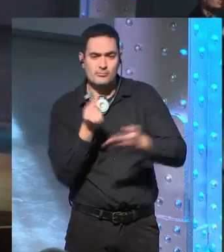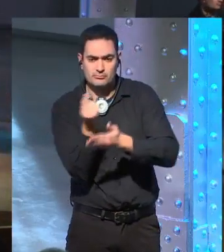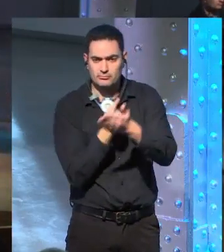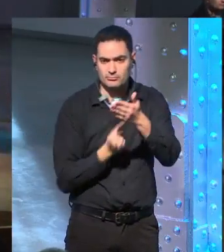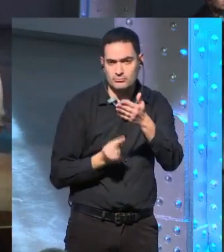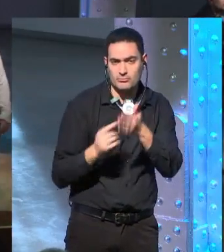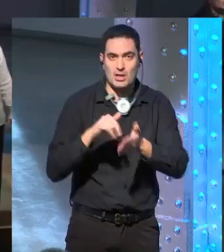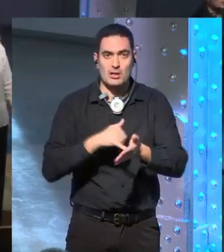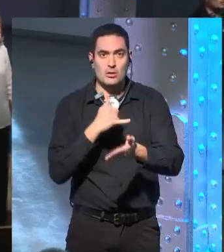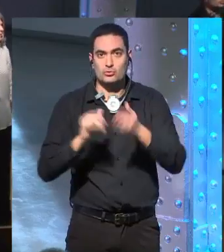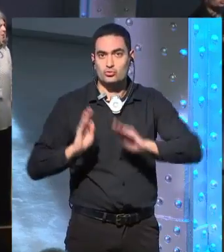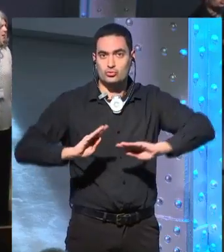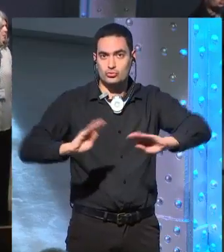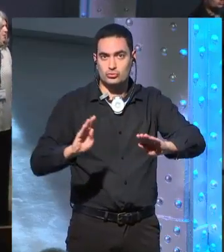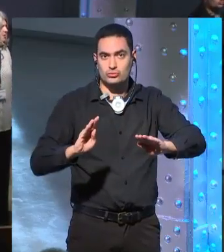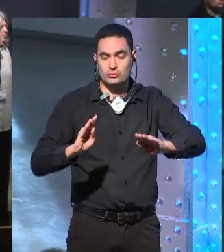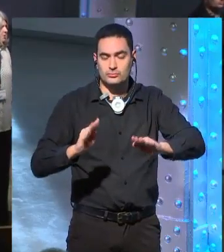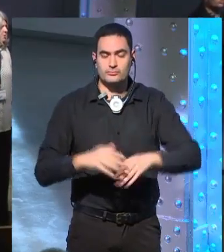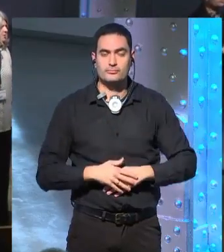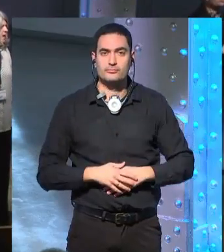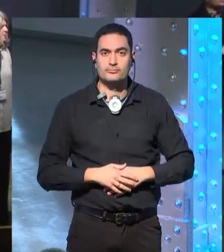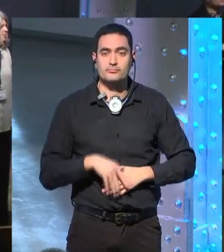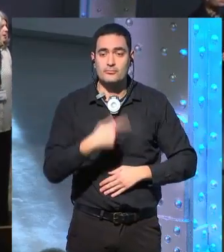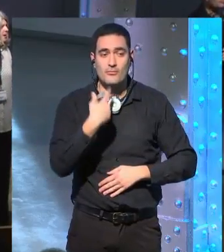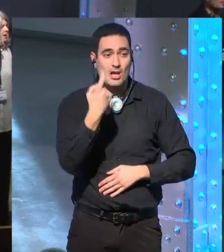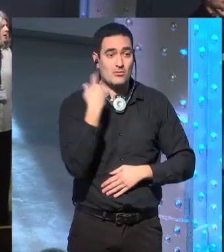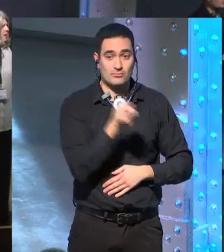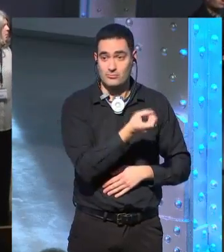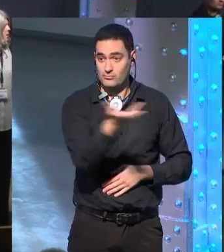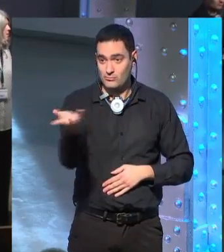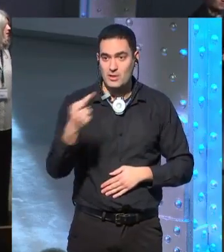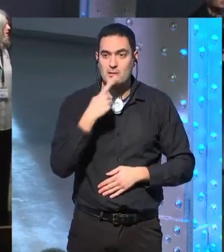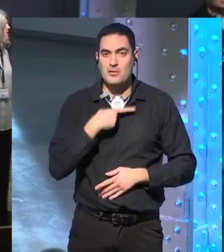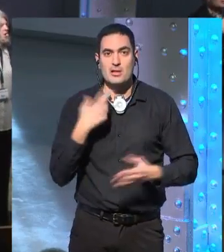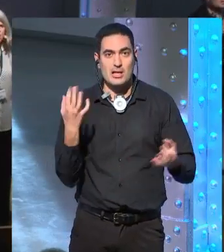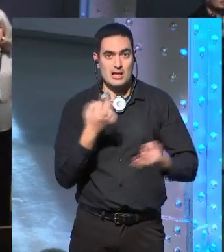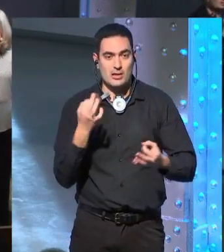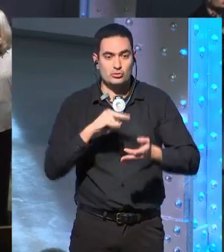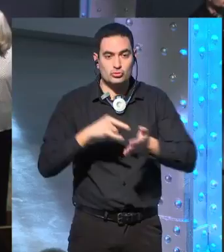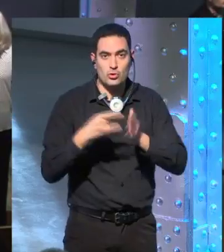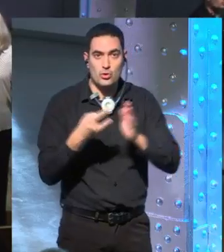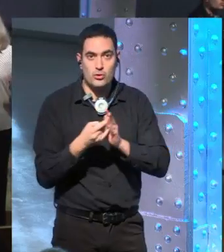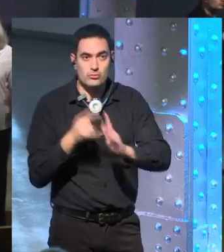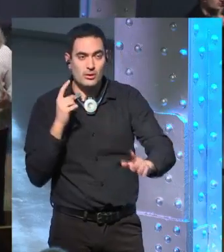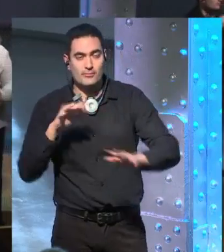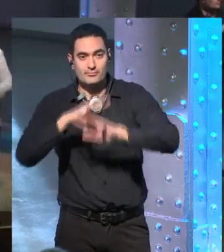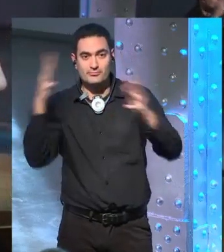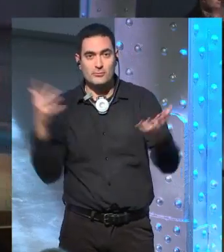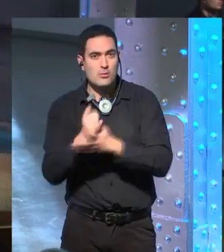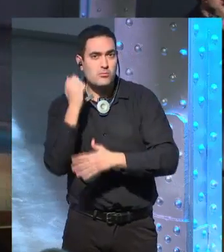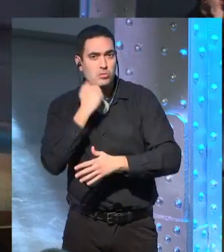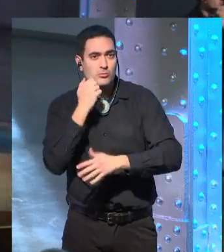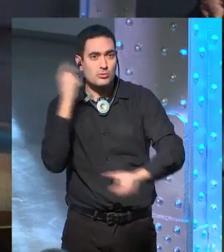diseñar la asignatura. Lo que me dijeron los alumnos es que antes de llegar a las soluciones contra el